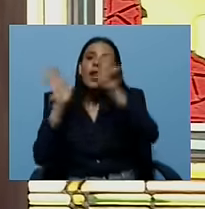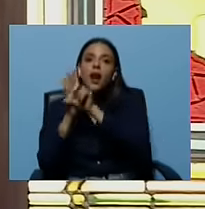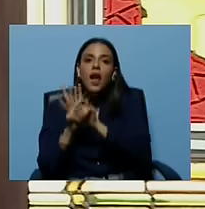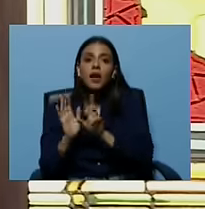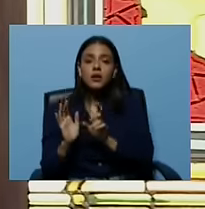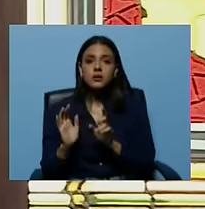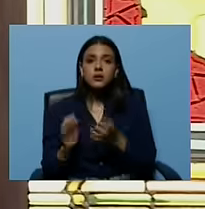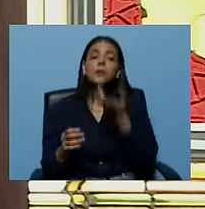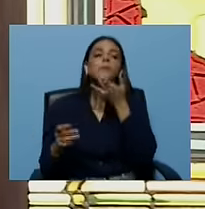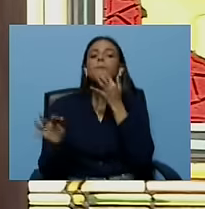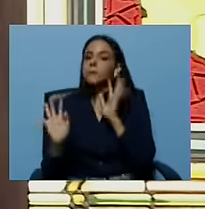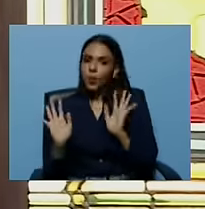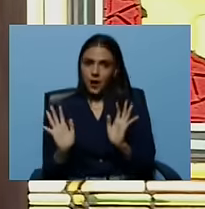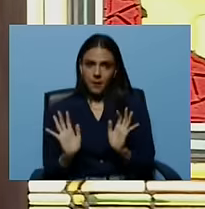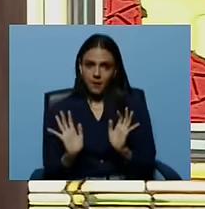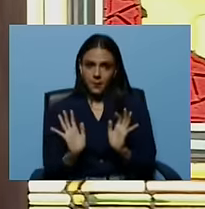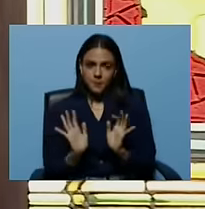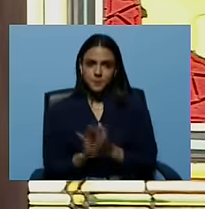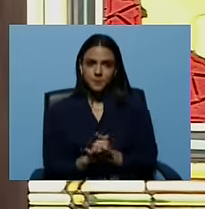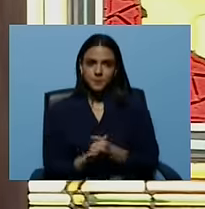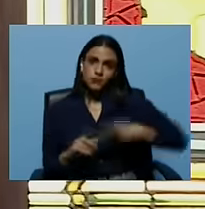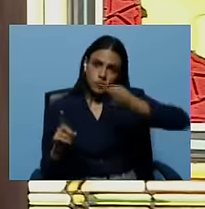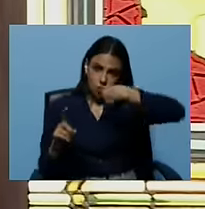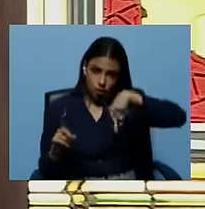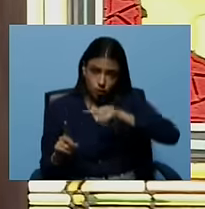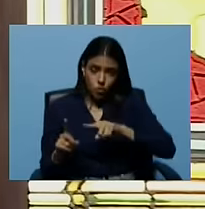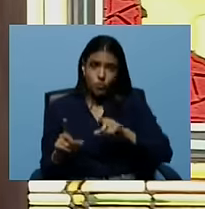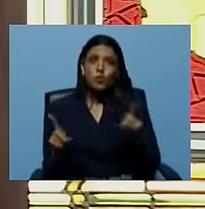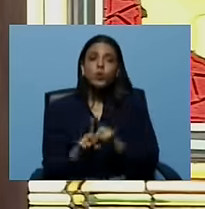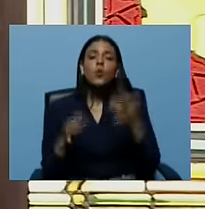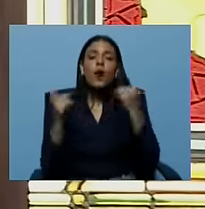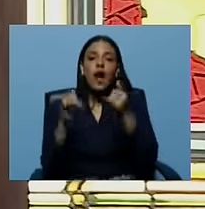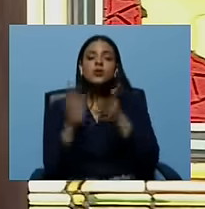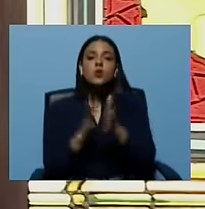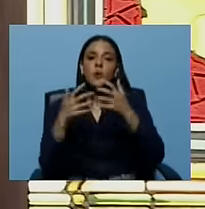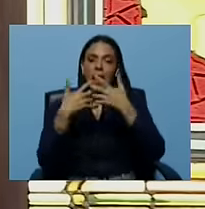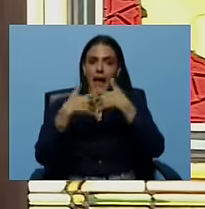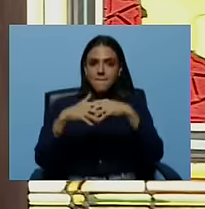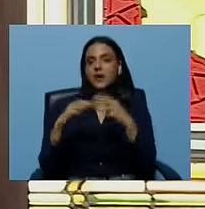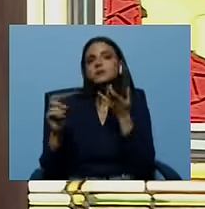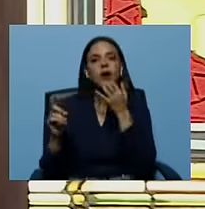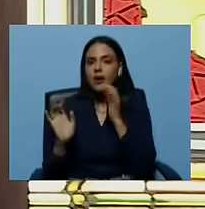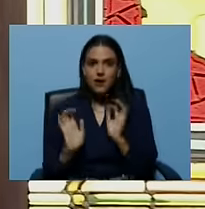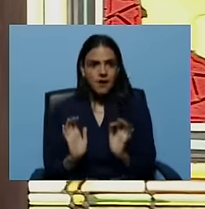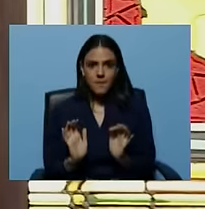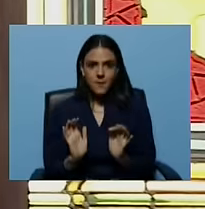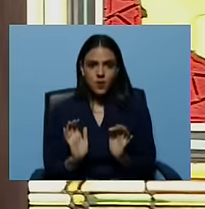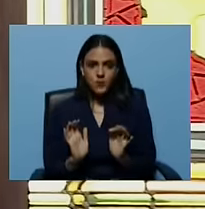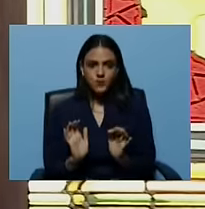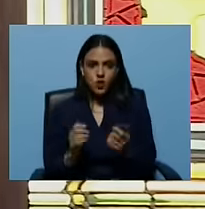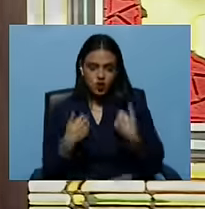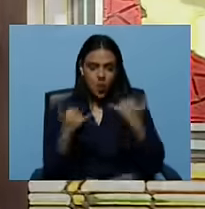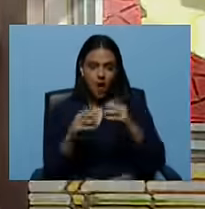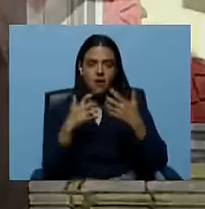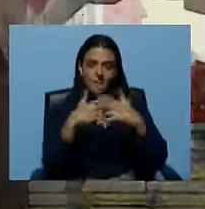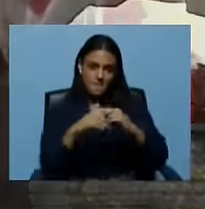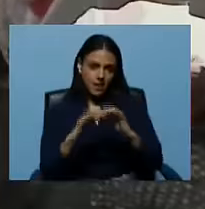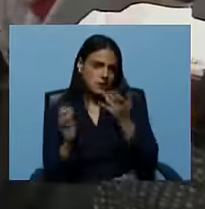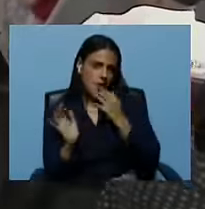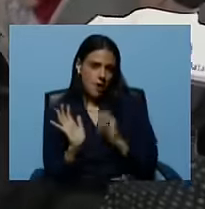si por ejemplo nosotros tenemos una empresa, por ejemplo, y entonces tú tienes